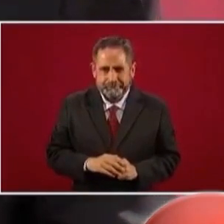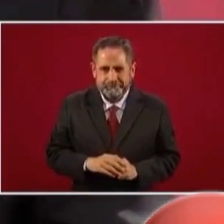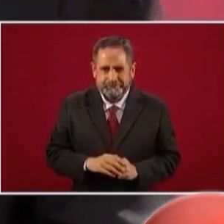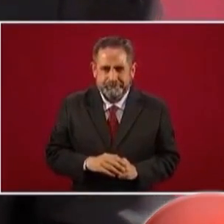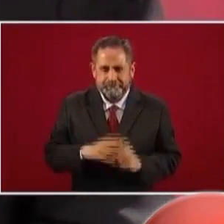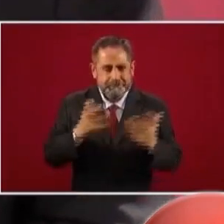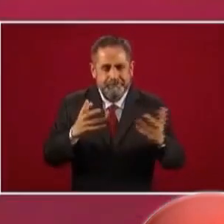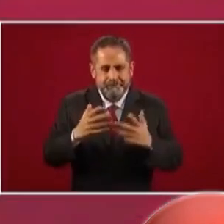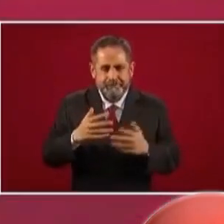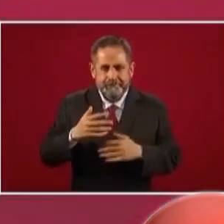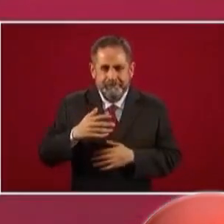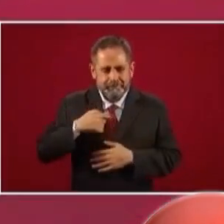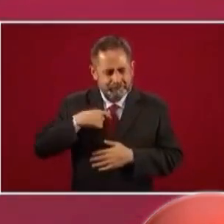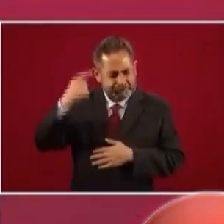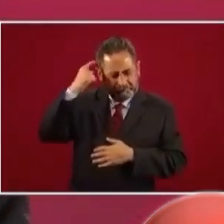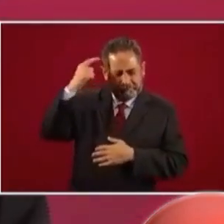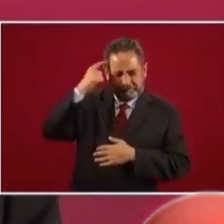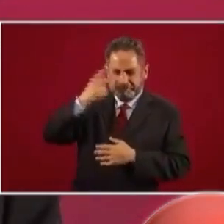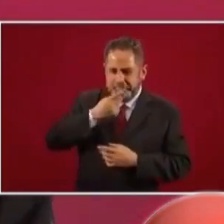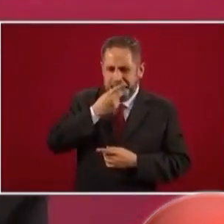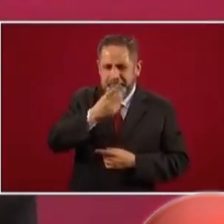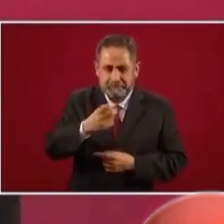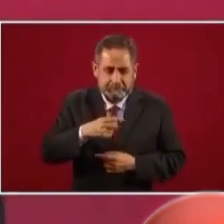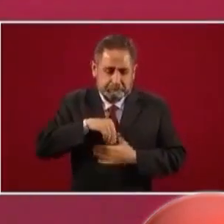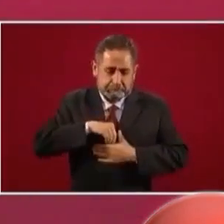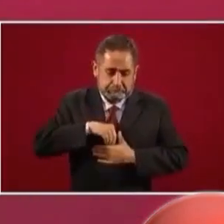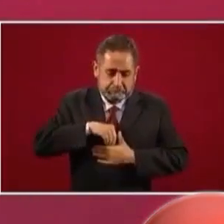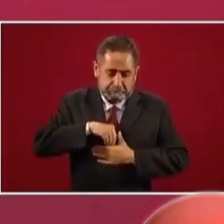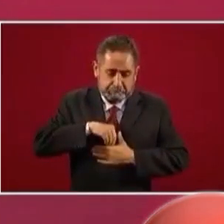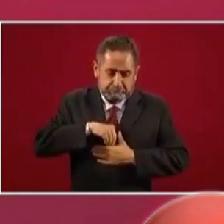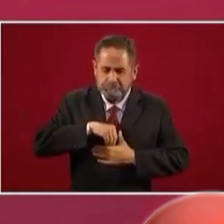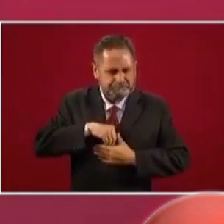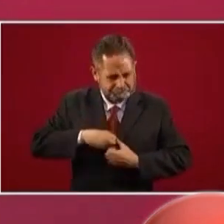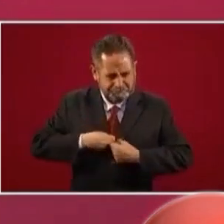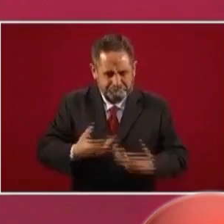ahora sí que siempre digo lo que pienso y mi pecho no es bodega,